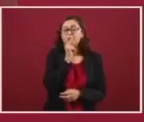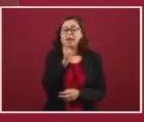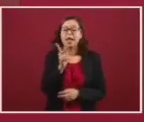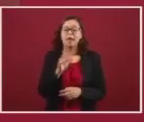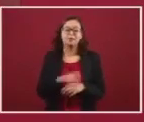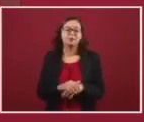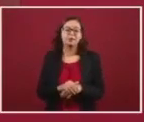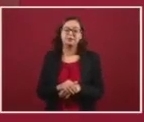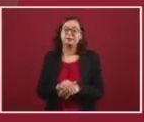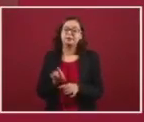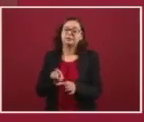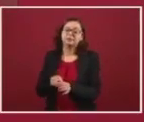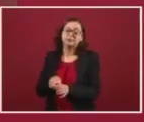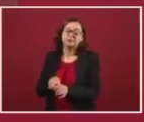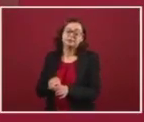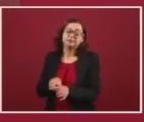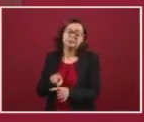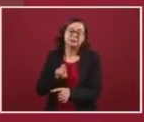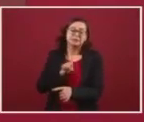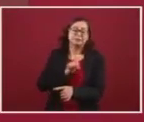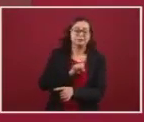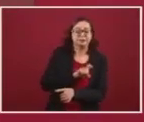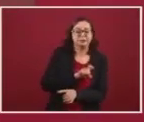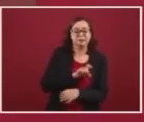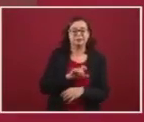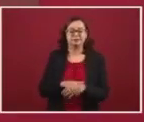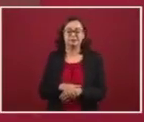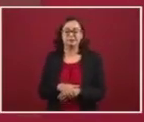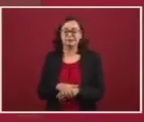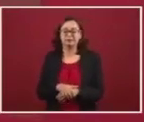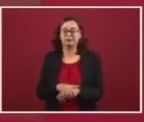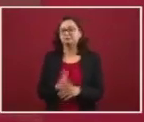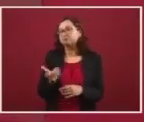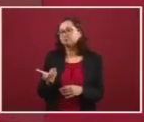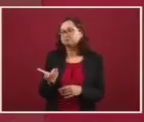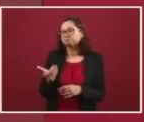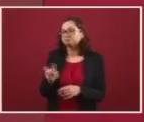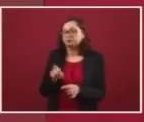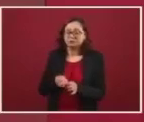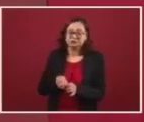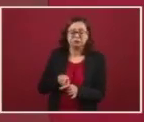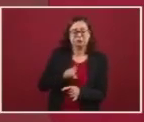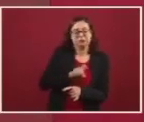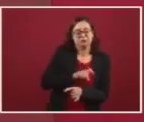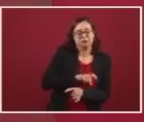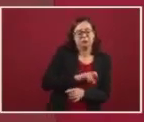desincorporación, exactamente, de bienes no prioritarios,